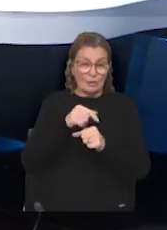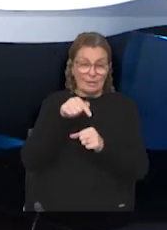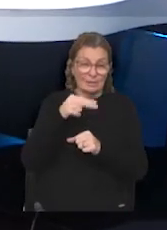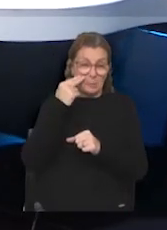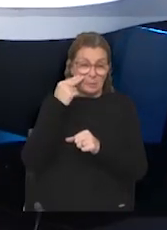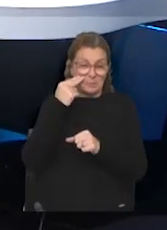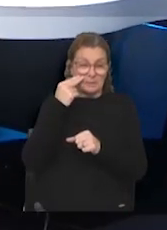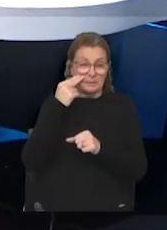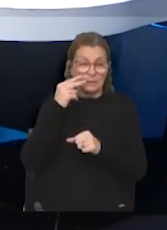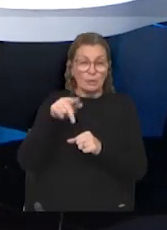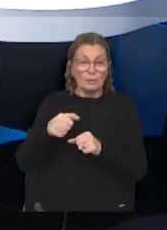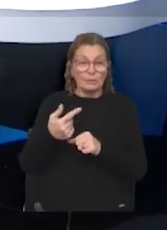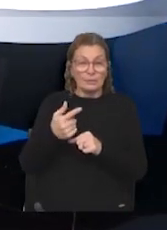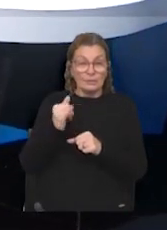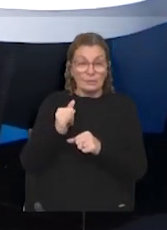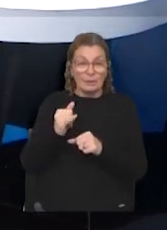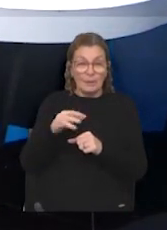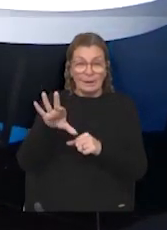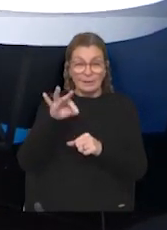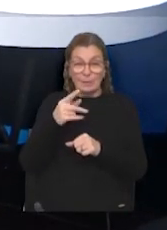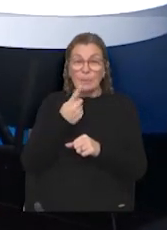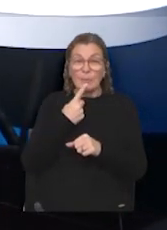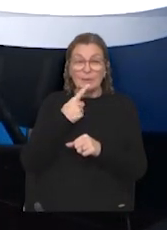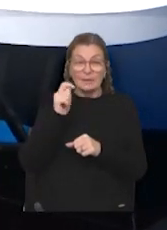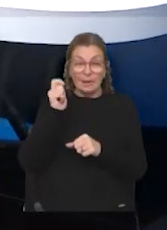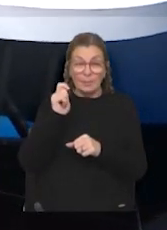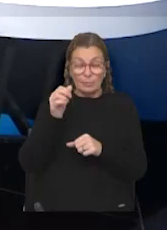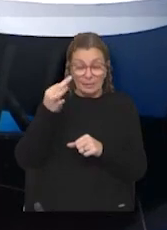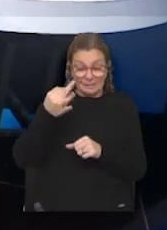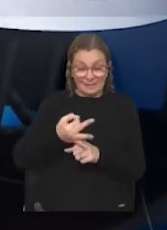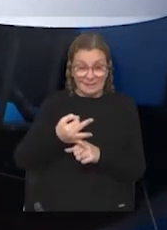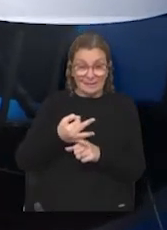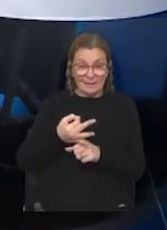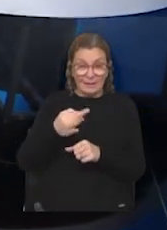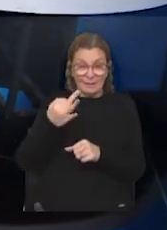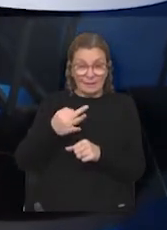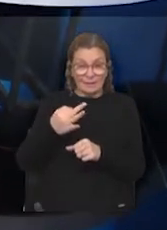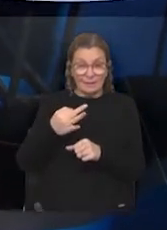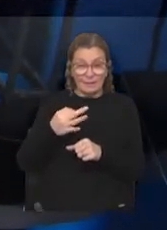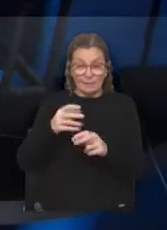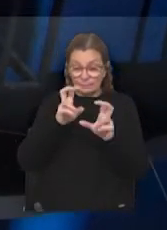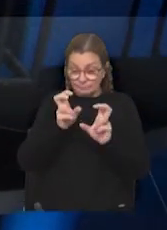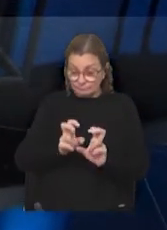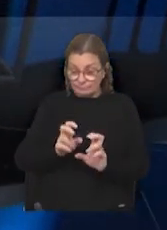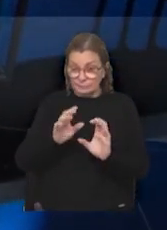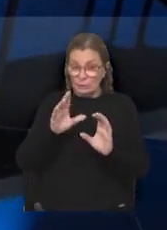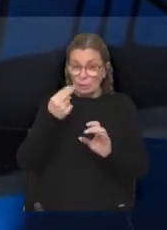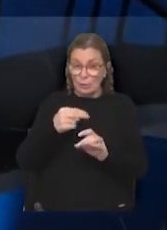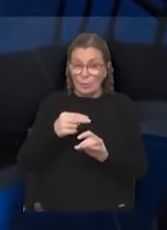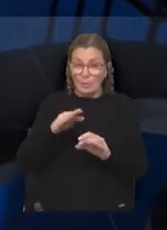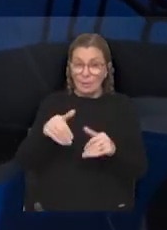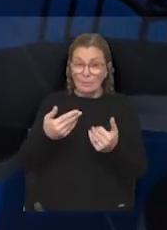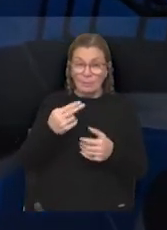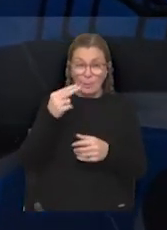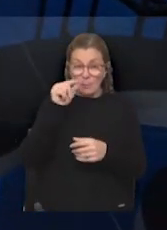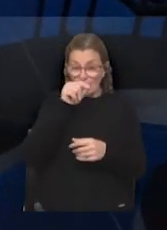lo otro es que si se hubiera optado por una política pública seria con con balances diagnósticos nunca hubiera habido ballinas much